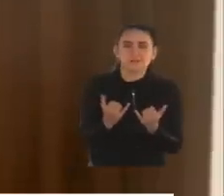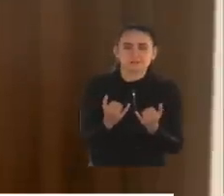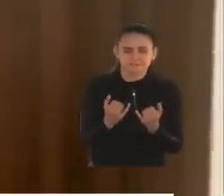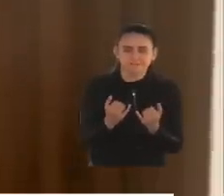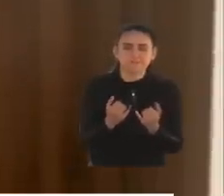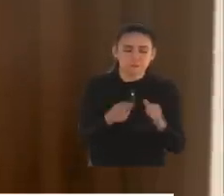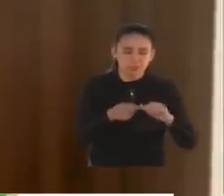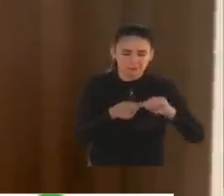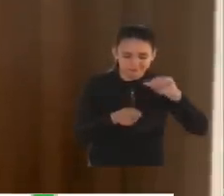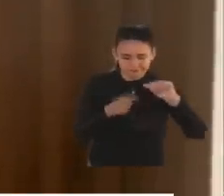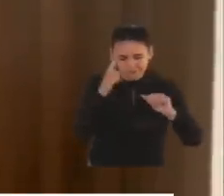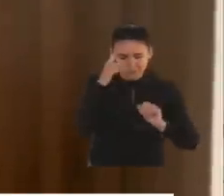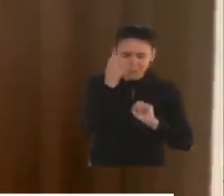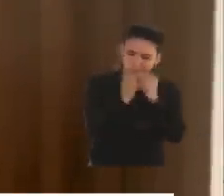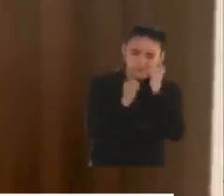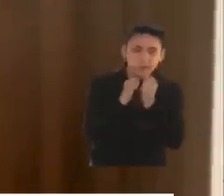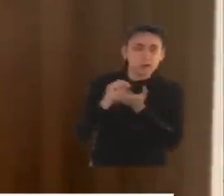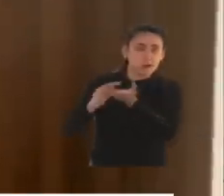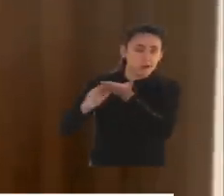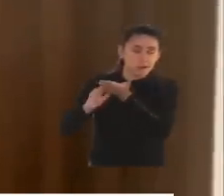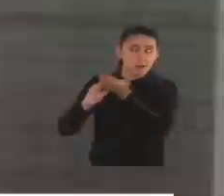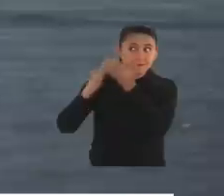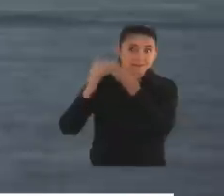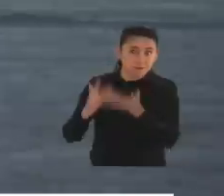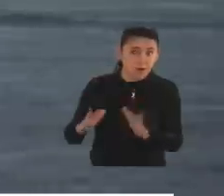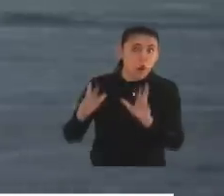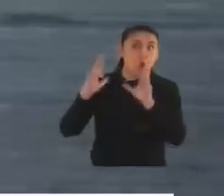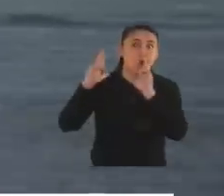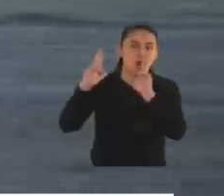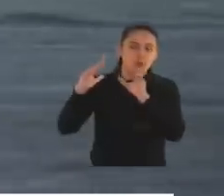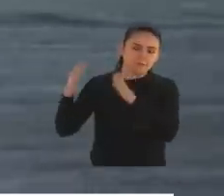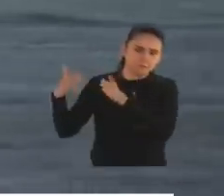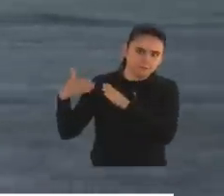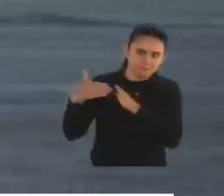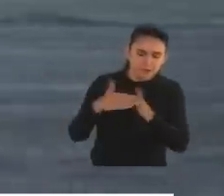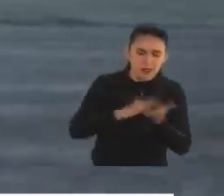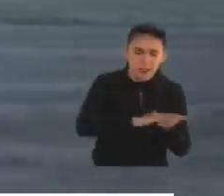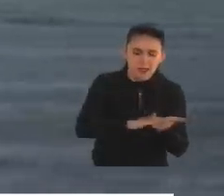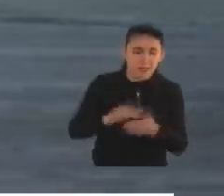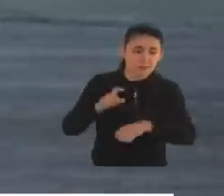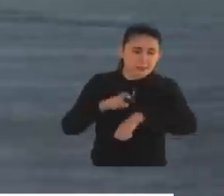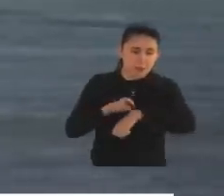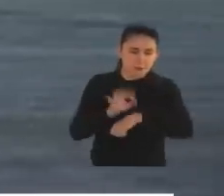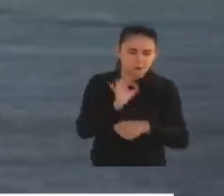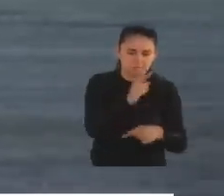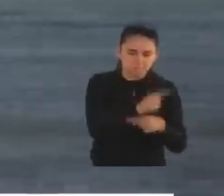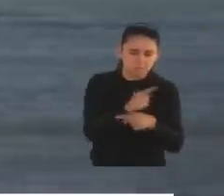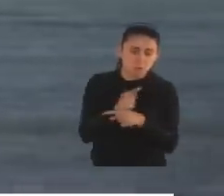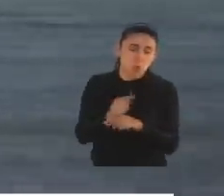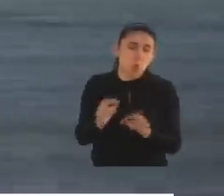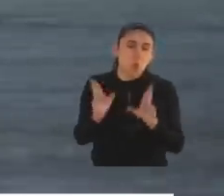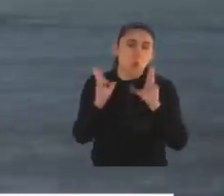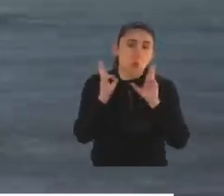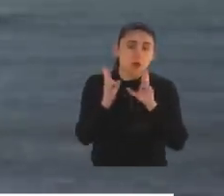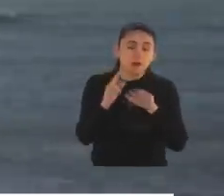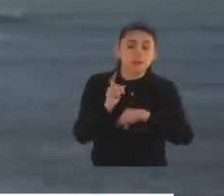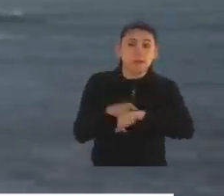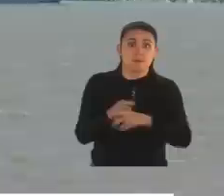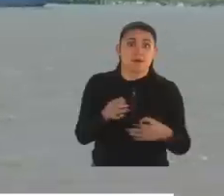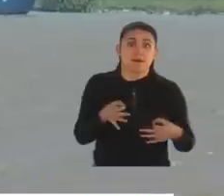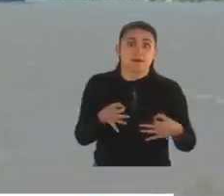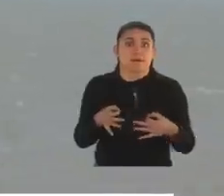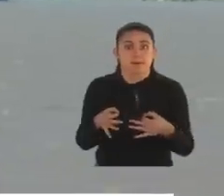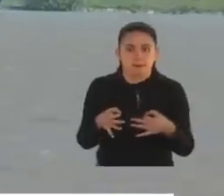mantenerse. Esperamos pues, o le haremos seguimiento a que se cumplan estos tiempos, porque cualquier demora ya pudiera ir